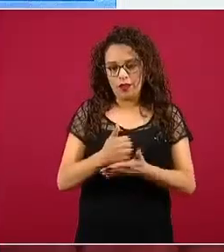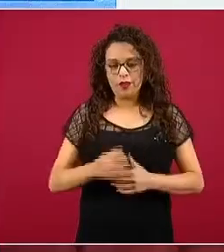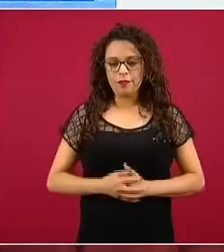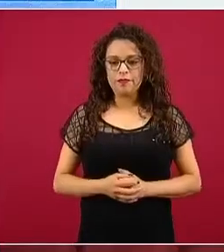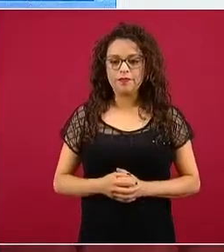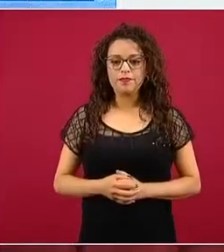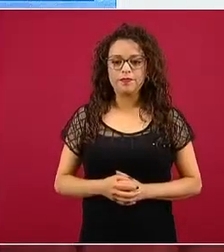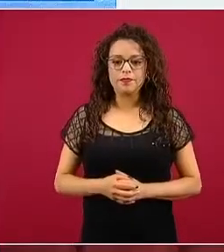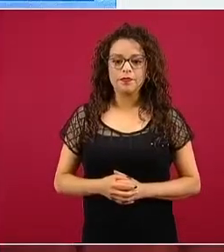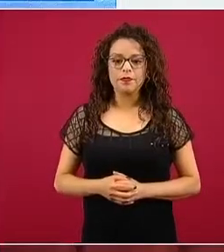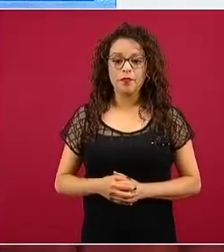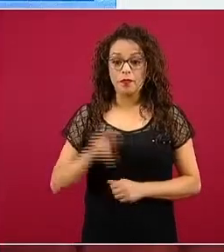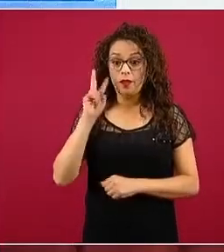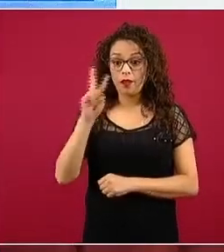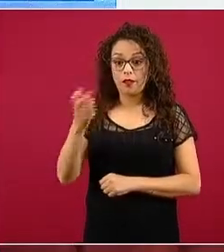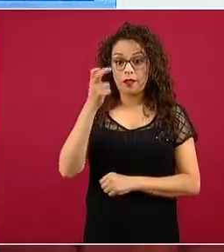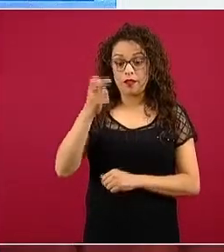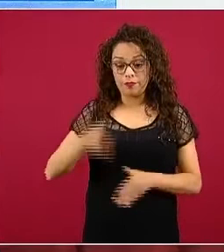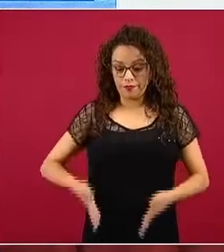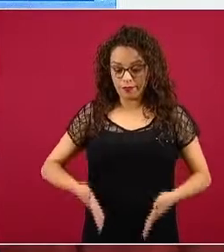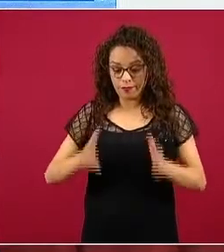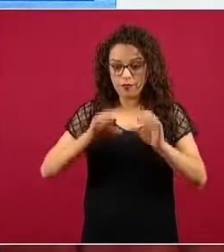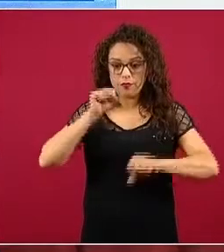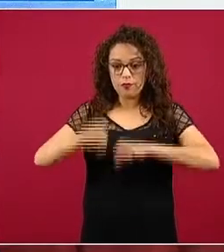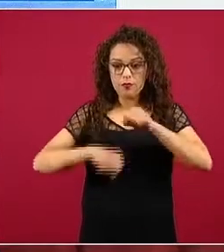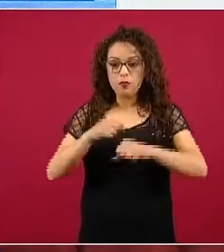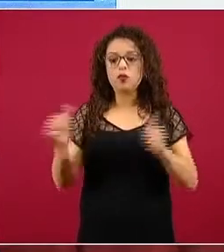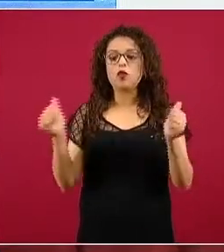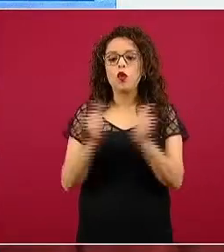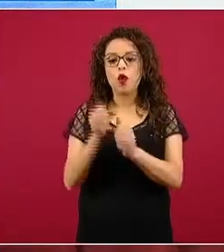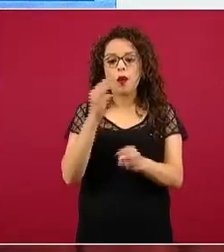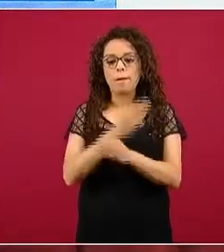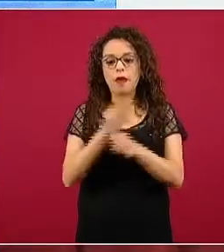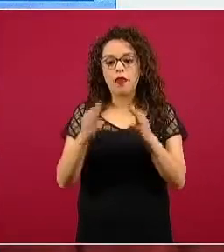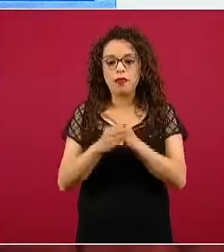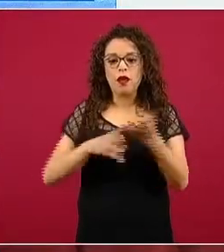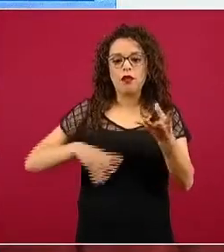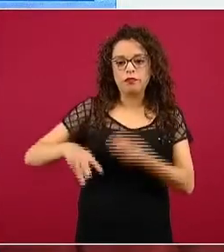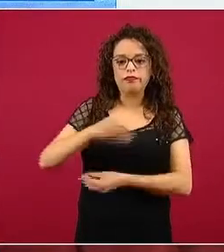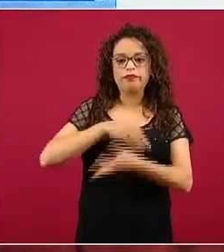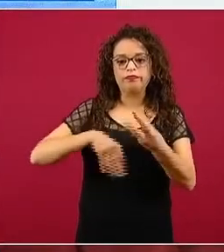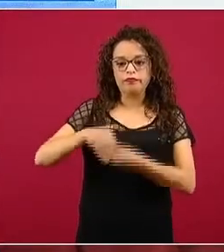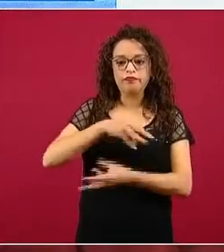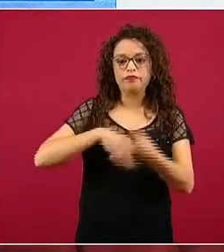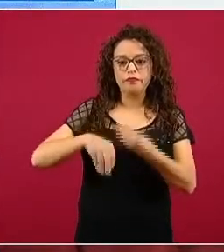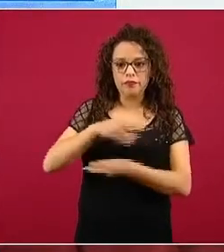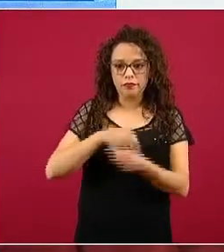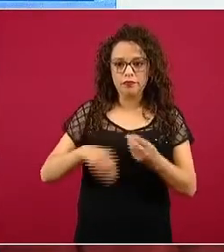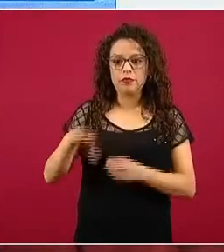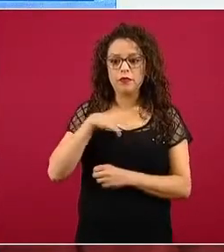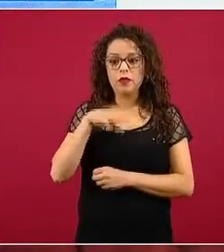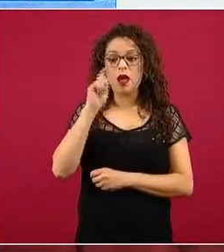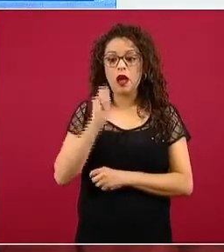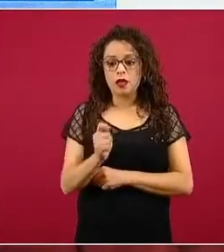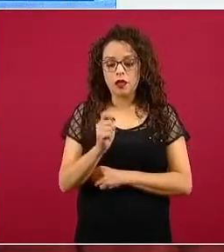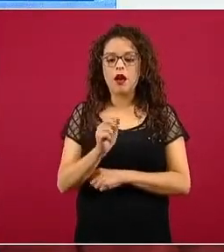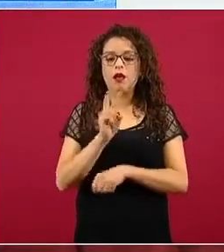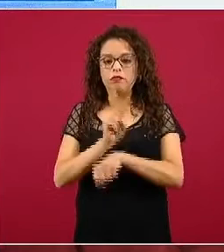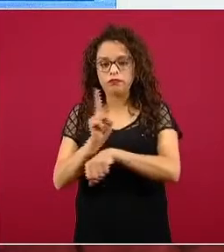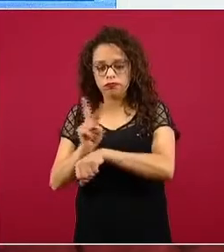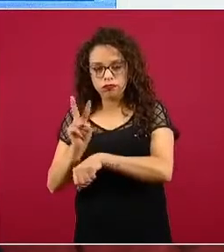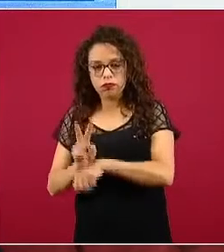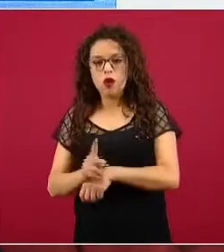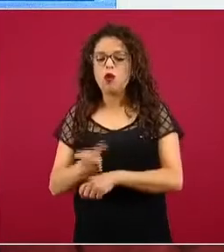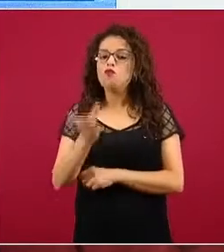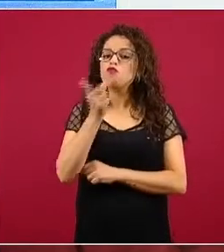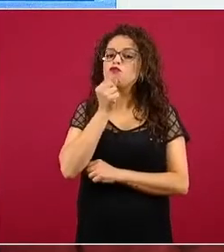Se hicieron estas ciclovías con materiales reciclados, se hicieron en unas cuantas noches y tienen el acompañamiento de la Policía de la Ciudad de